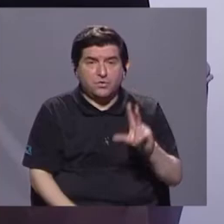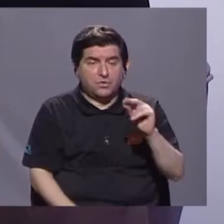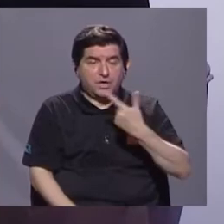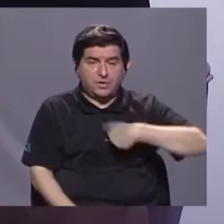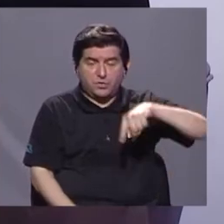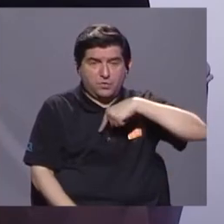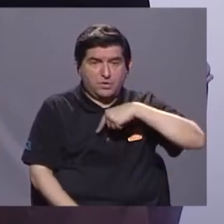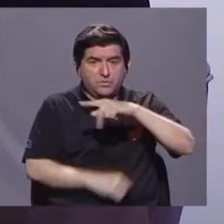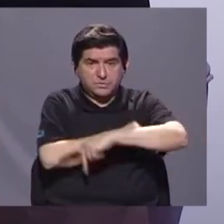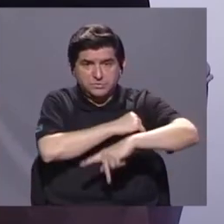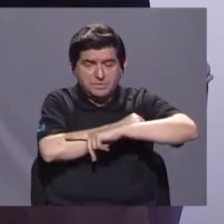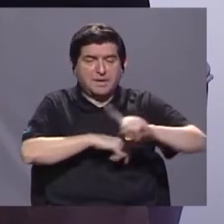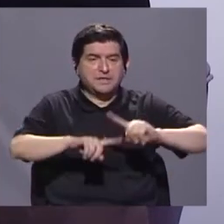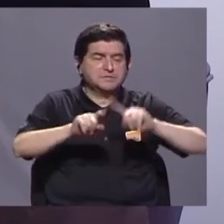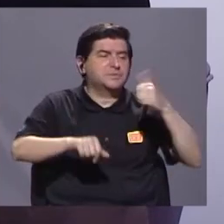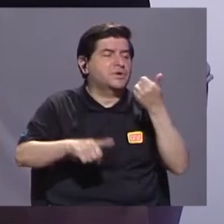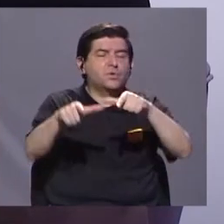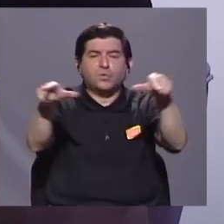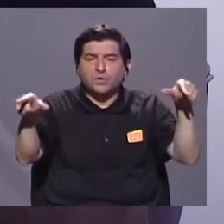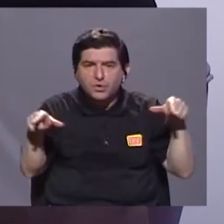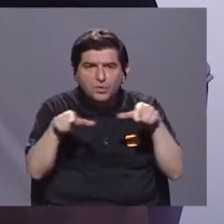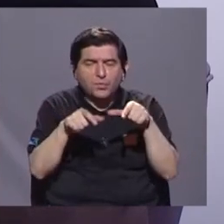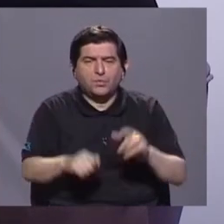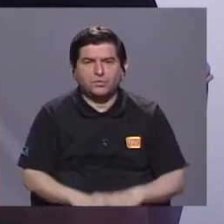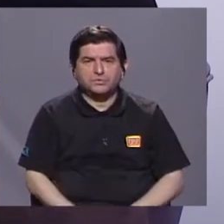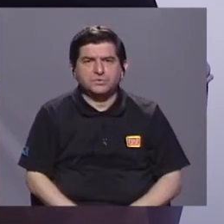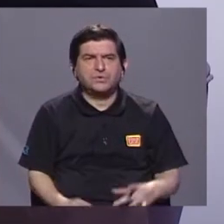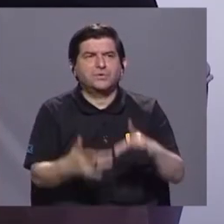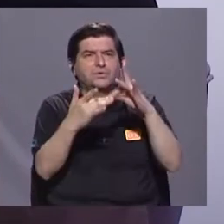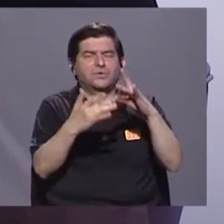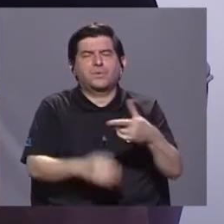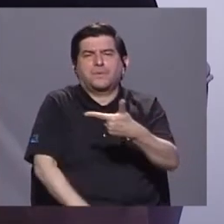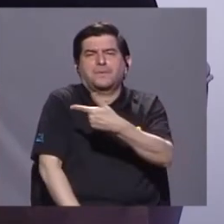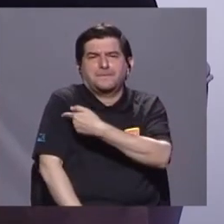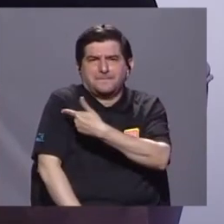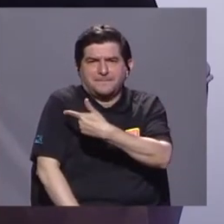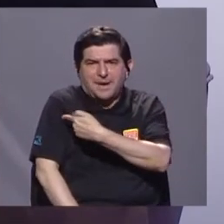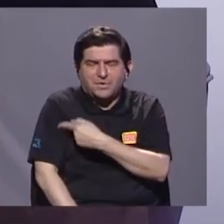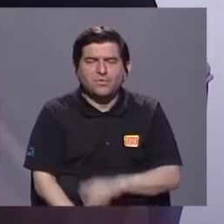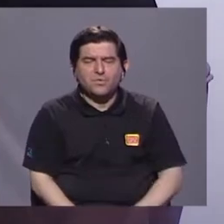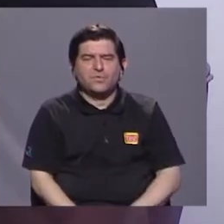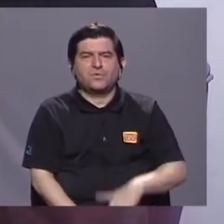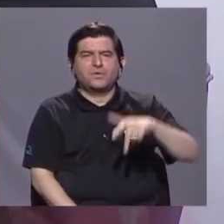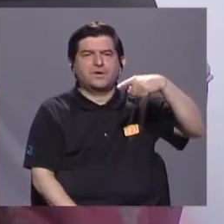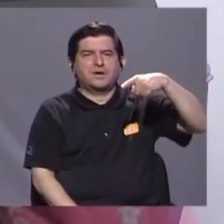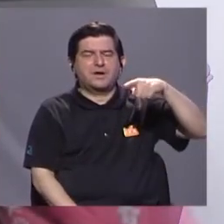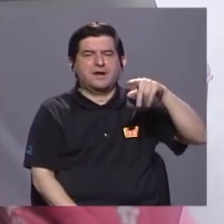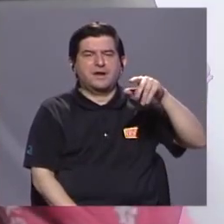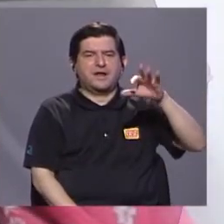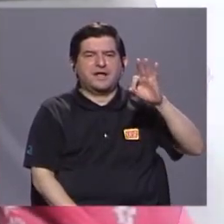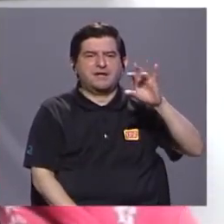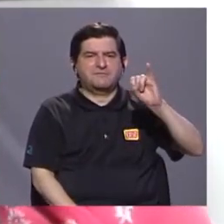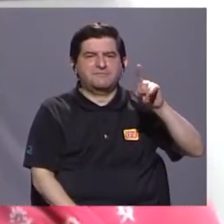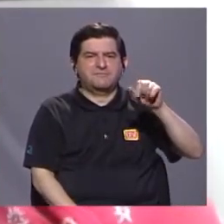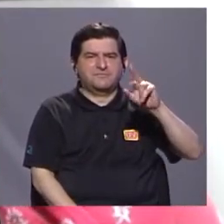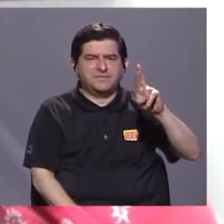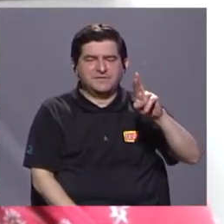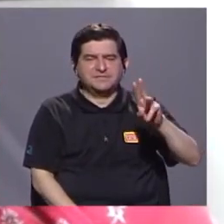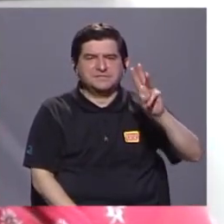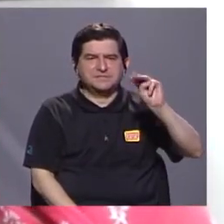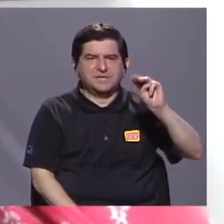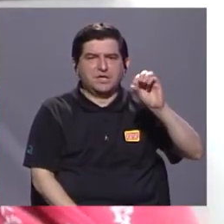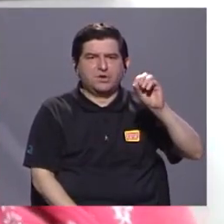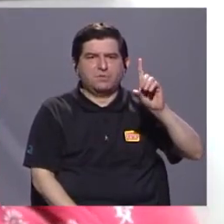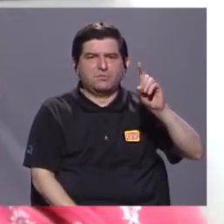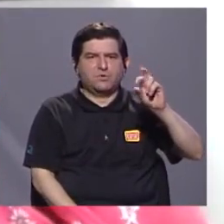latitudes pero en otros lugares sobre todo con la vacuna de facer de modernas y lastra técnicas que son como las más